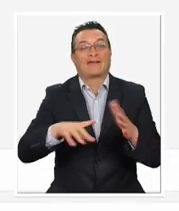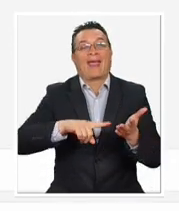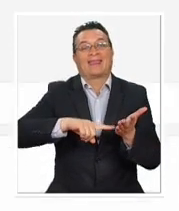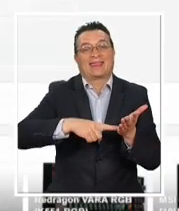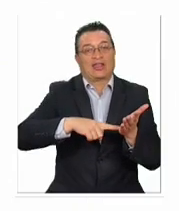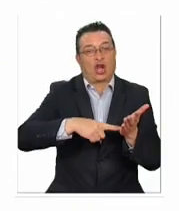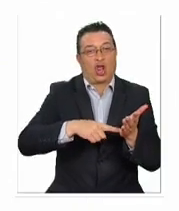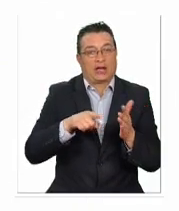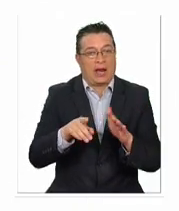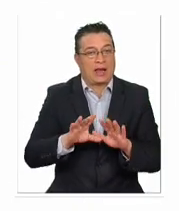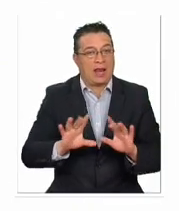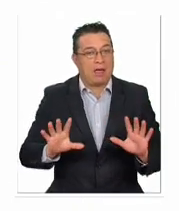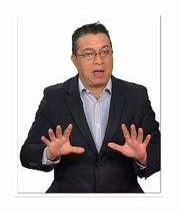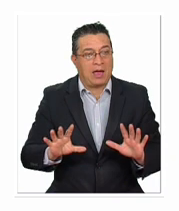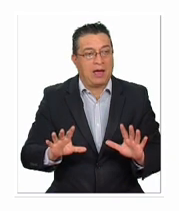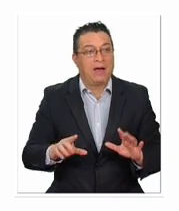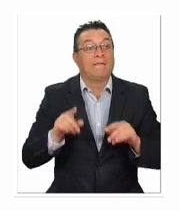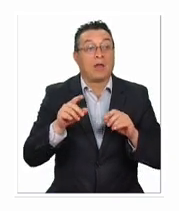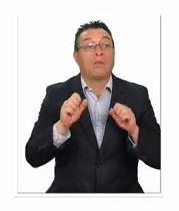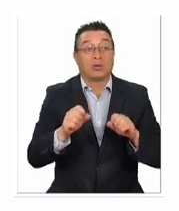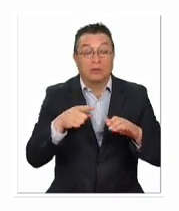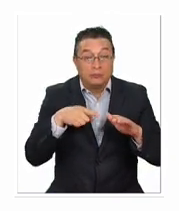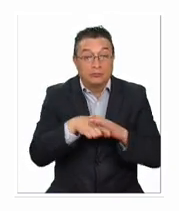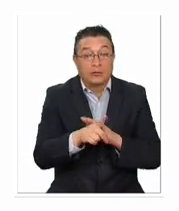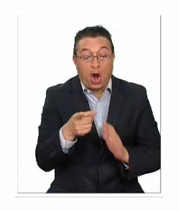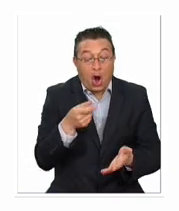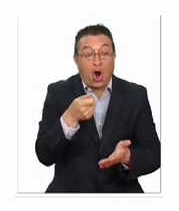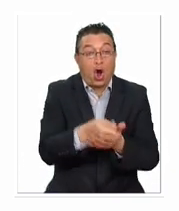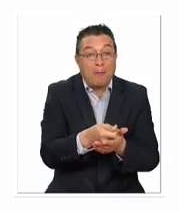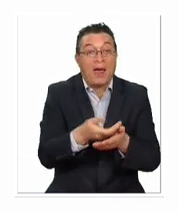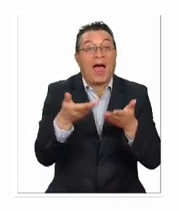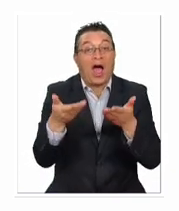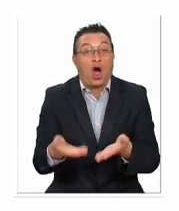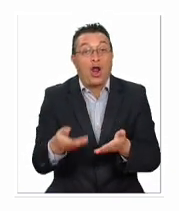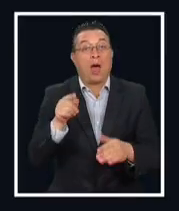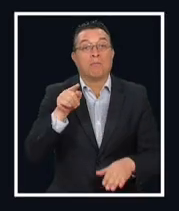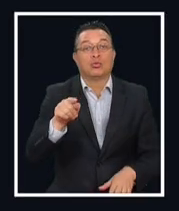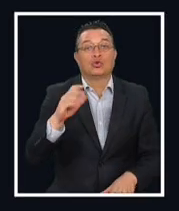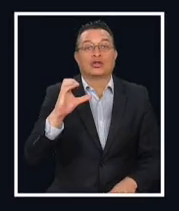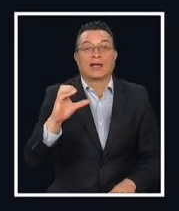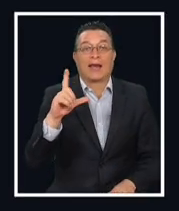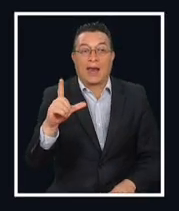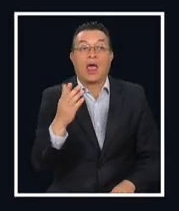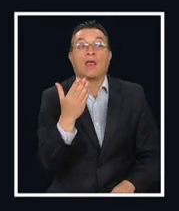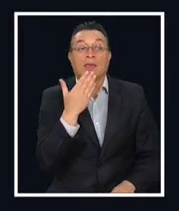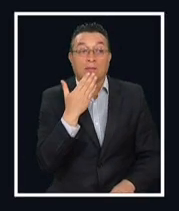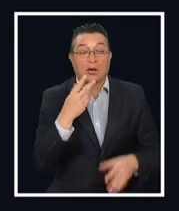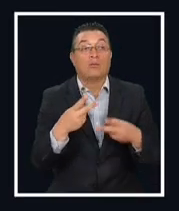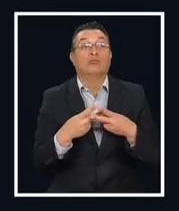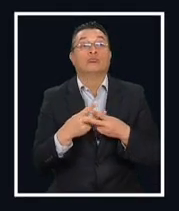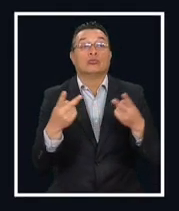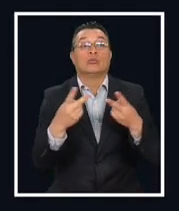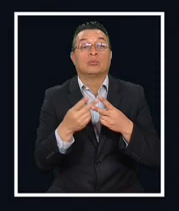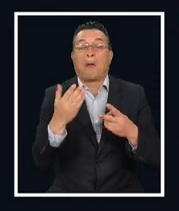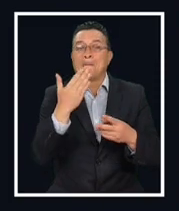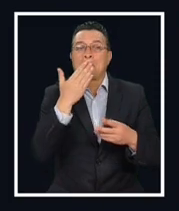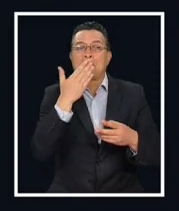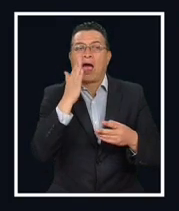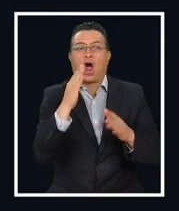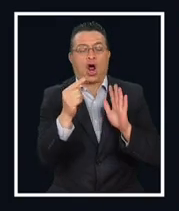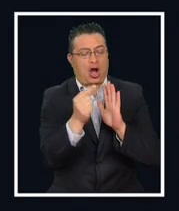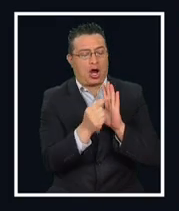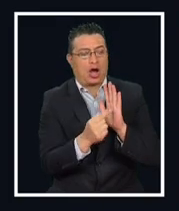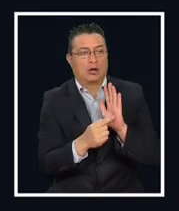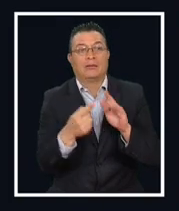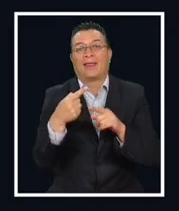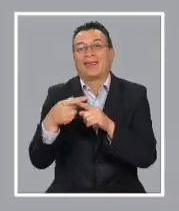tecnológicos. También puede acceder a cómpraloahora.cl, una página donde se publican las mejores ofertas de